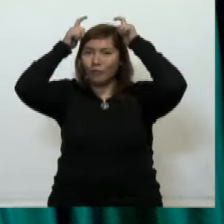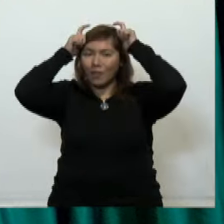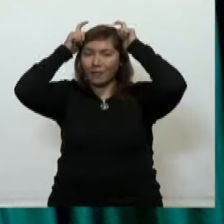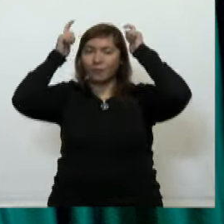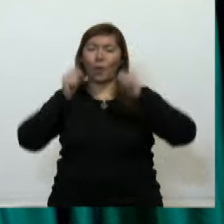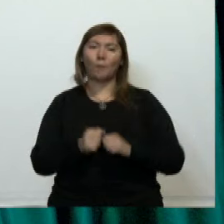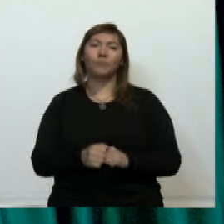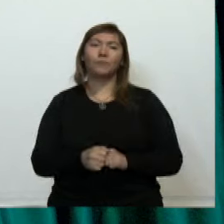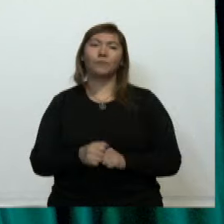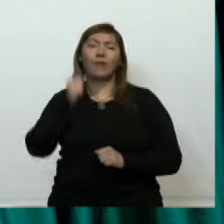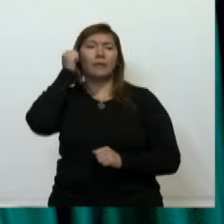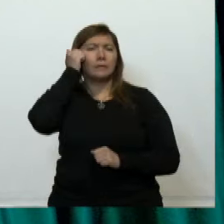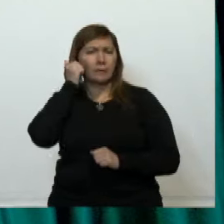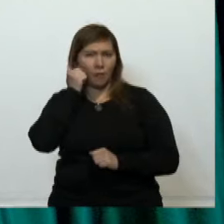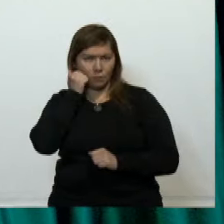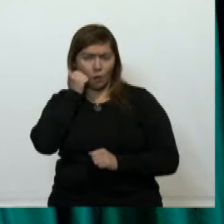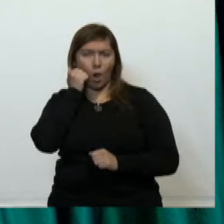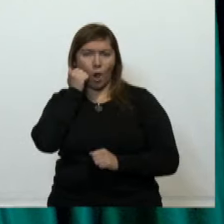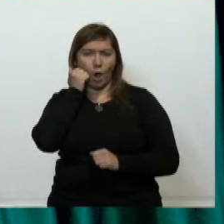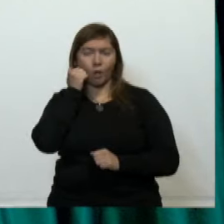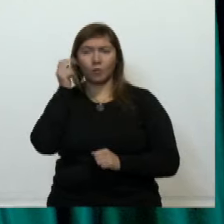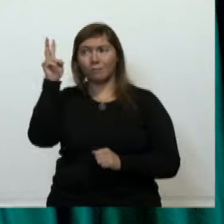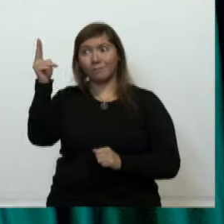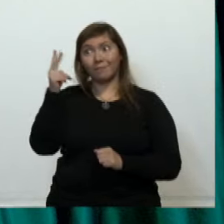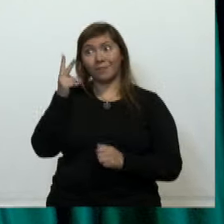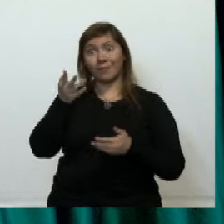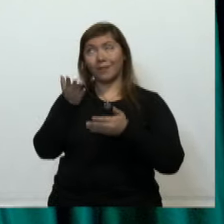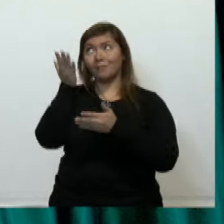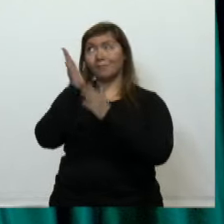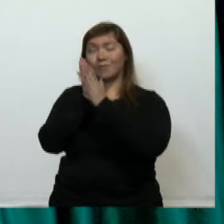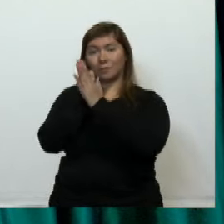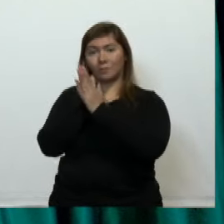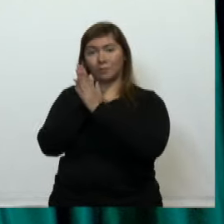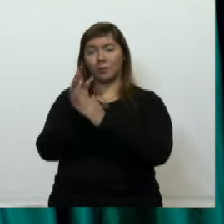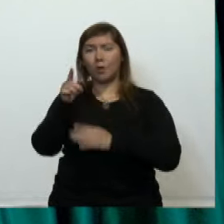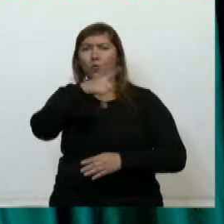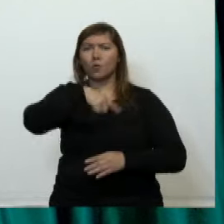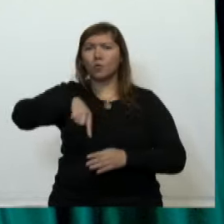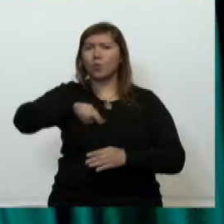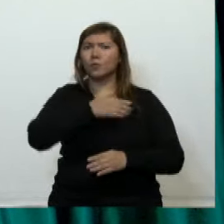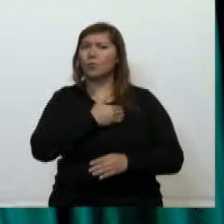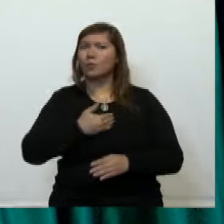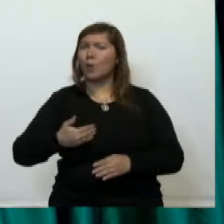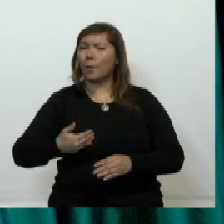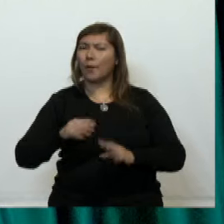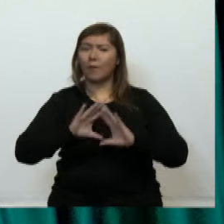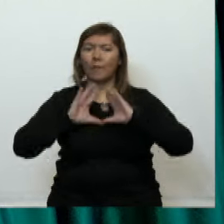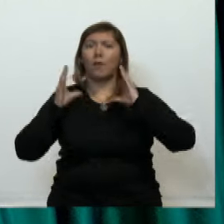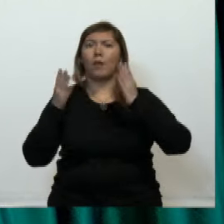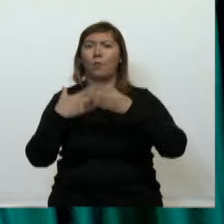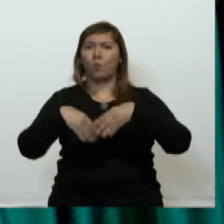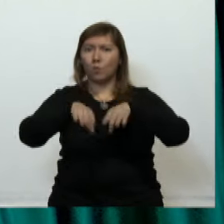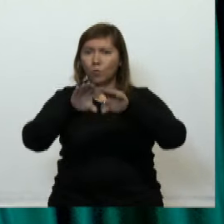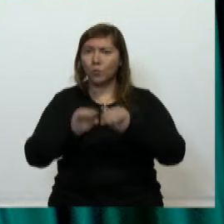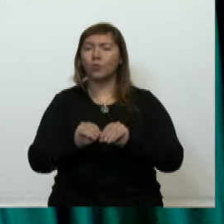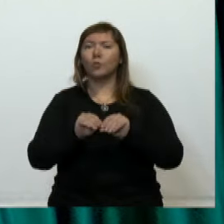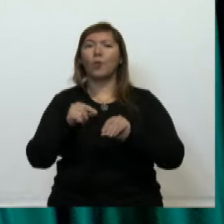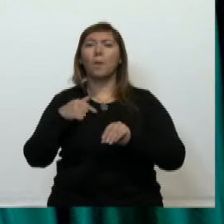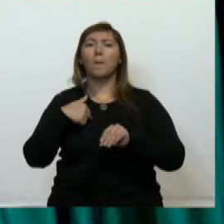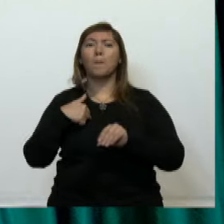Señor, atiende nuestra súplica. Por nuestros gobernantes y los del mundo entero, para que se esfuercen